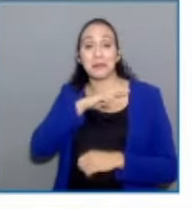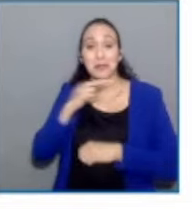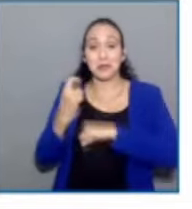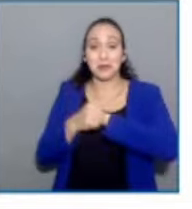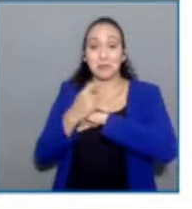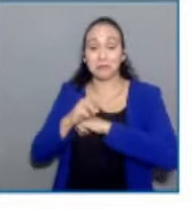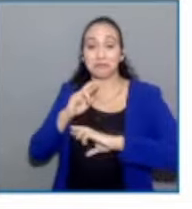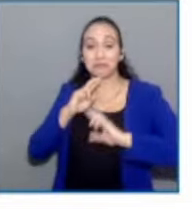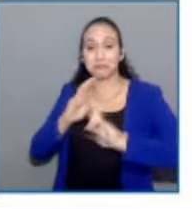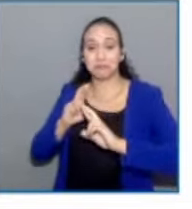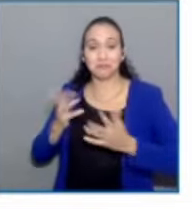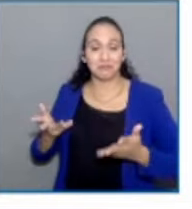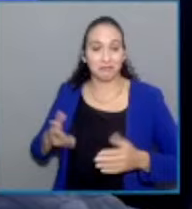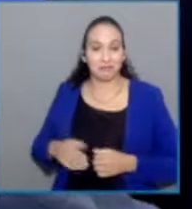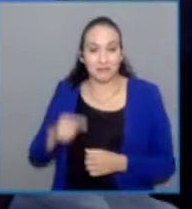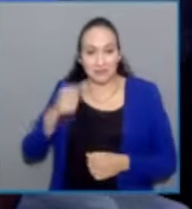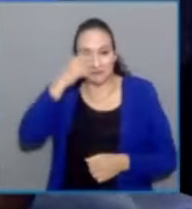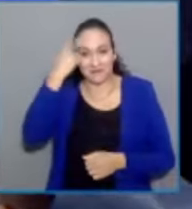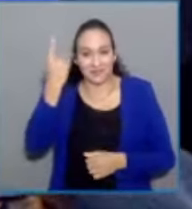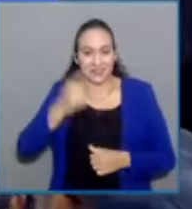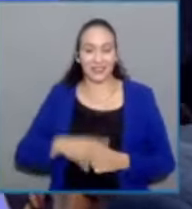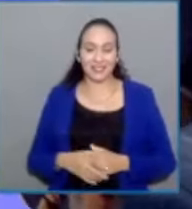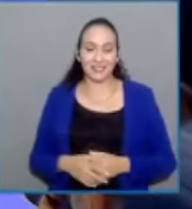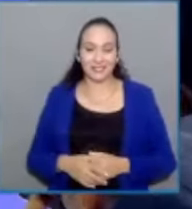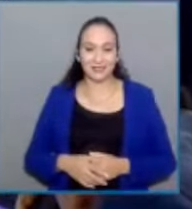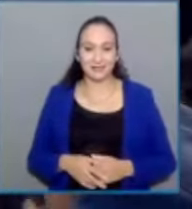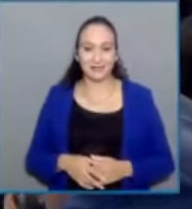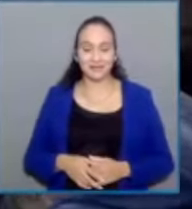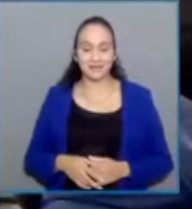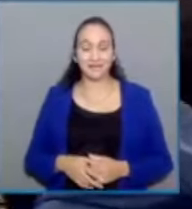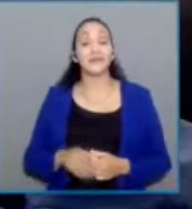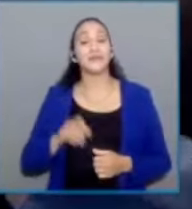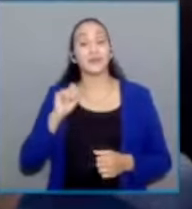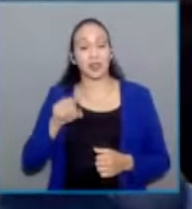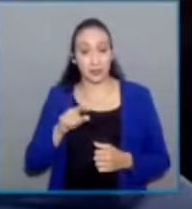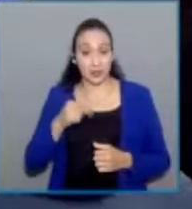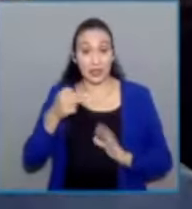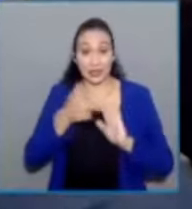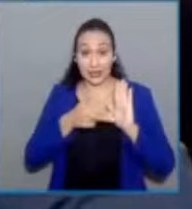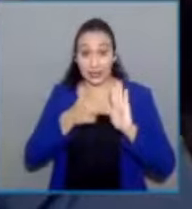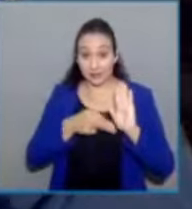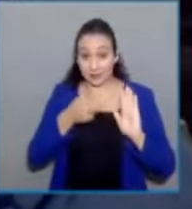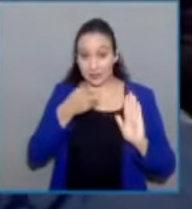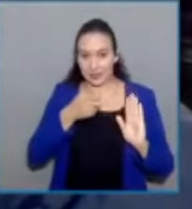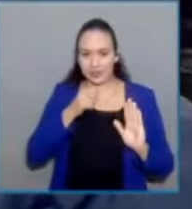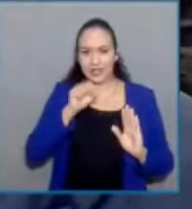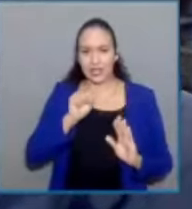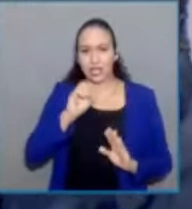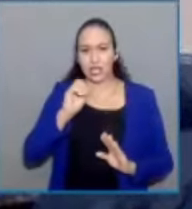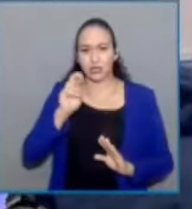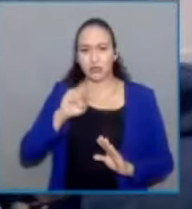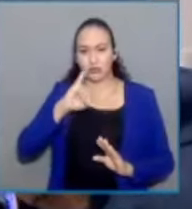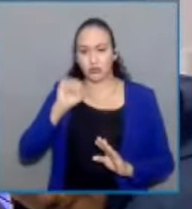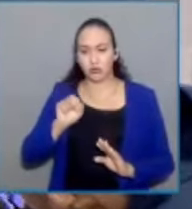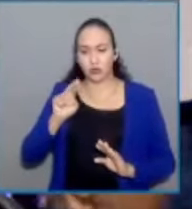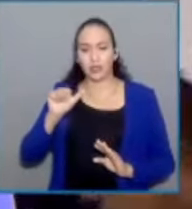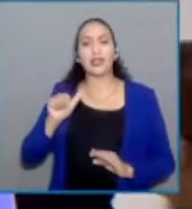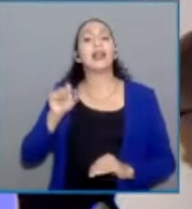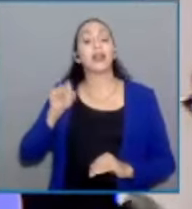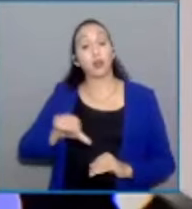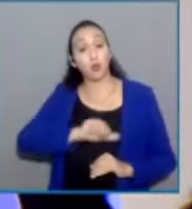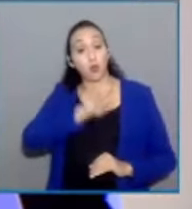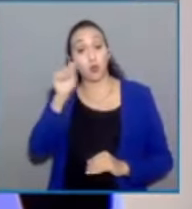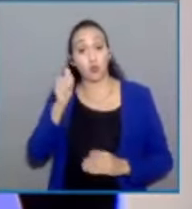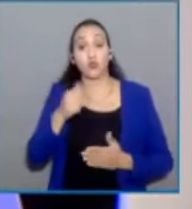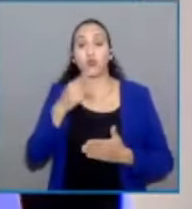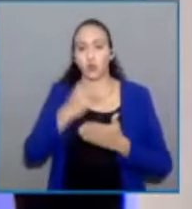comprometer la información confidencial además de Sor Juana fueron premiadas dos herramientas desarrolladas por los gobiernos de Sinaloa y